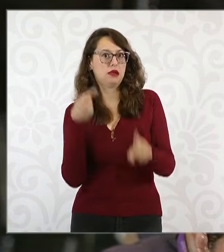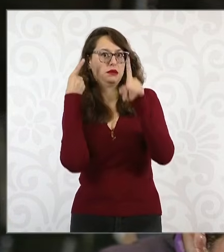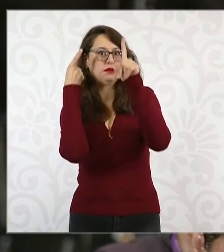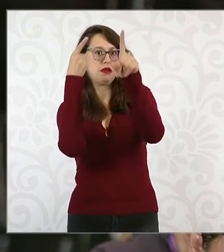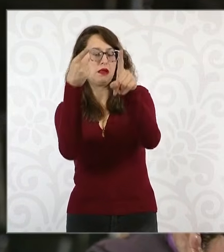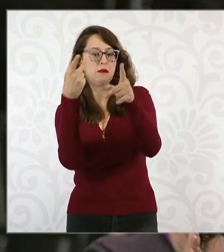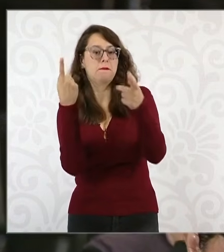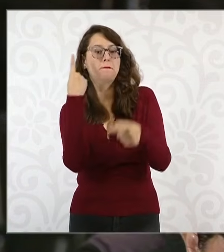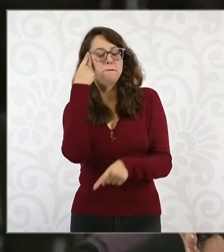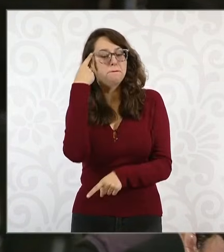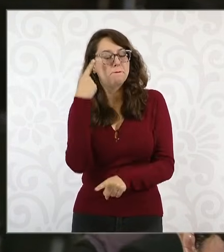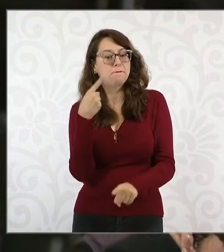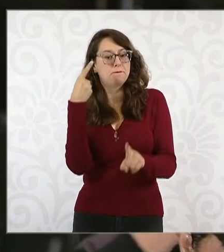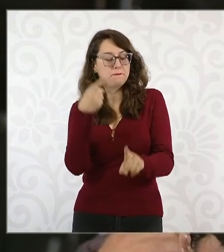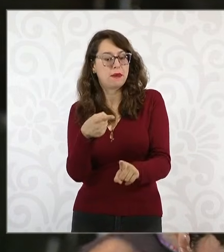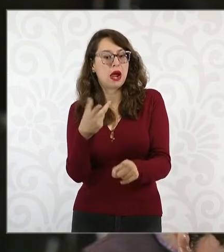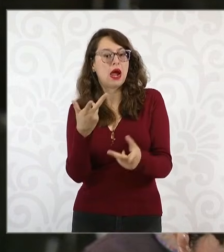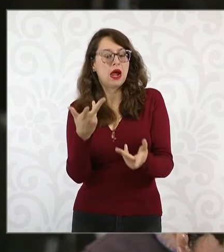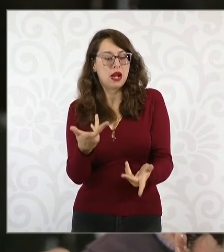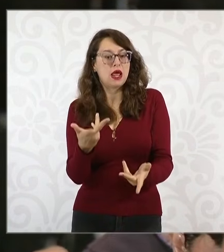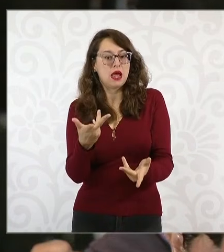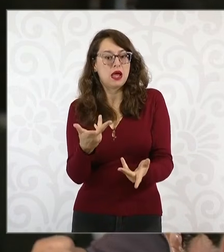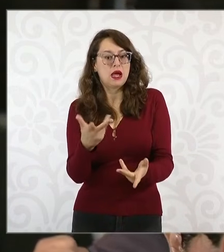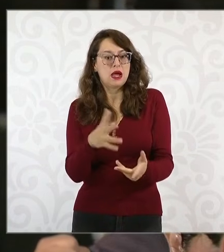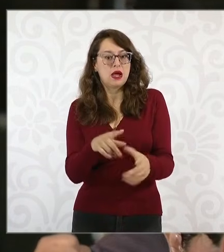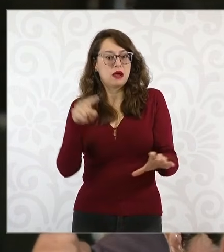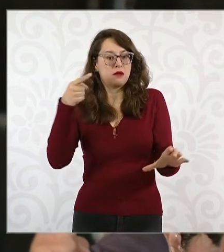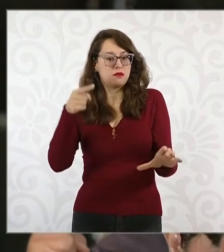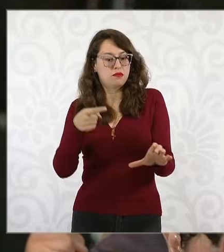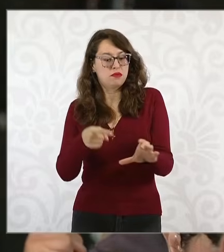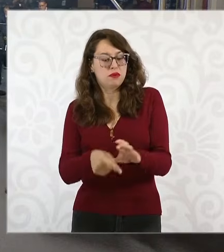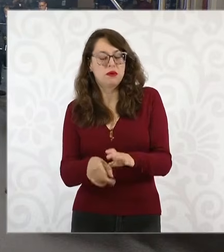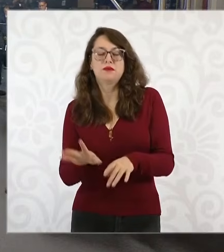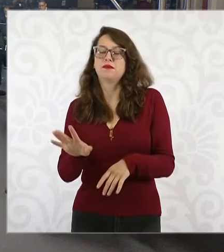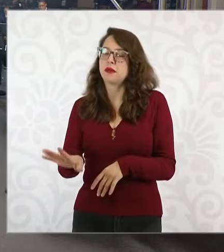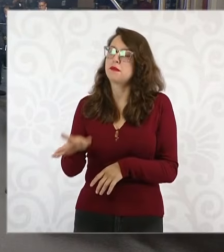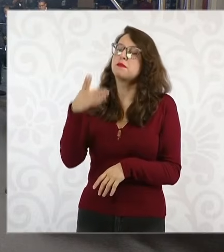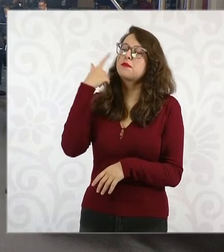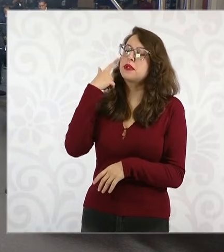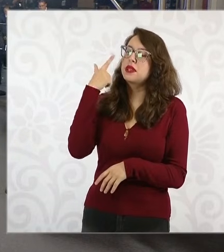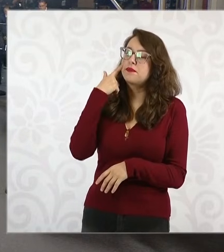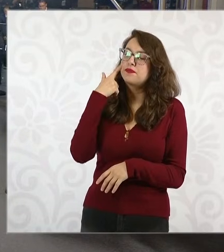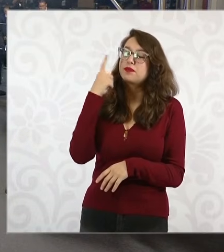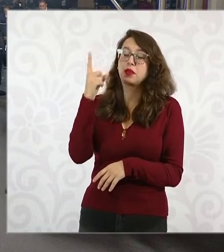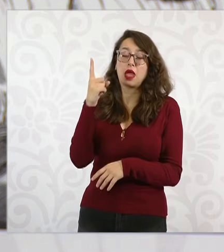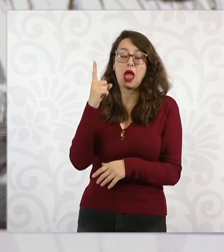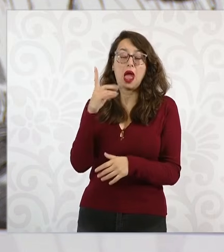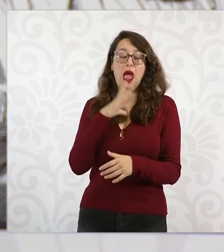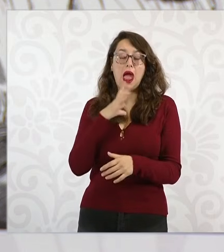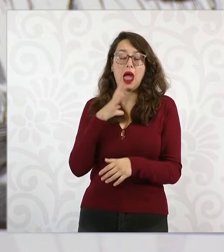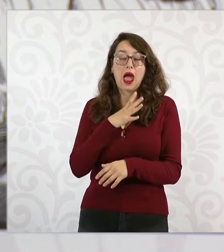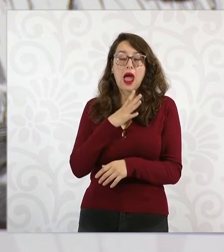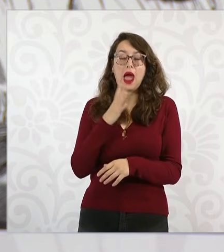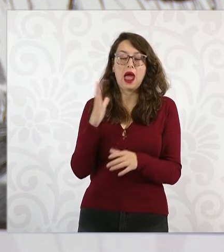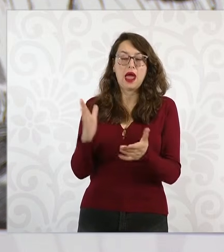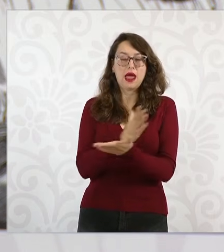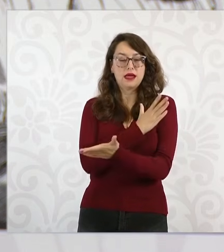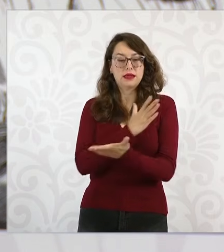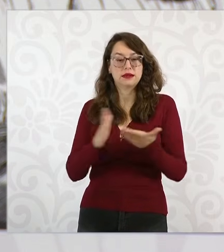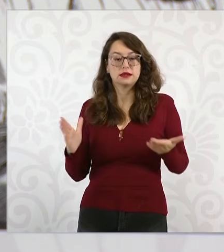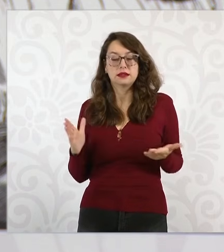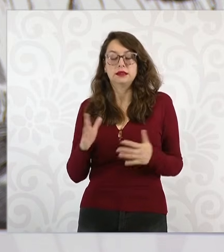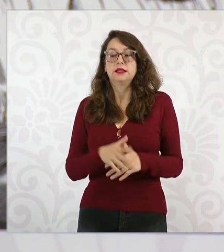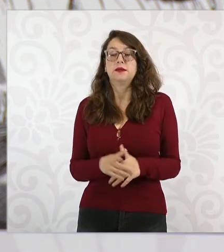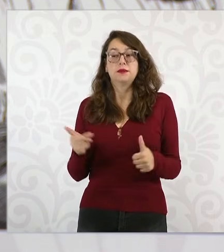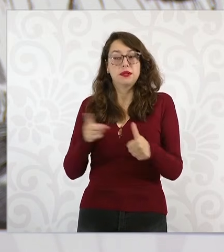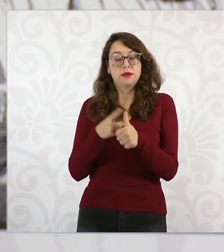explotación de estos mantos. Hay una parte muy importante que es la exploración. Para saber dónde